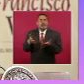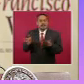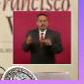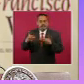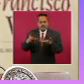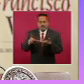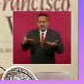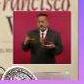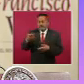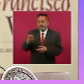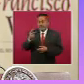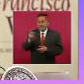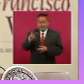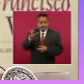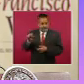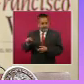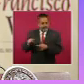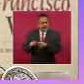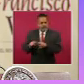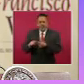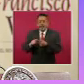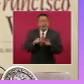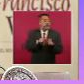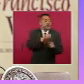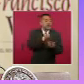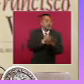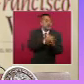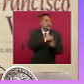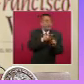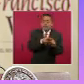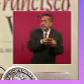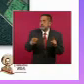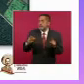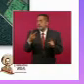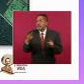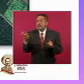encuentra localizada aproximadamente a 50 kilómetros de la capital del estado.